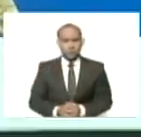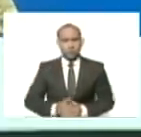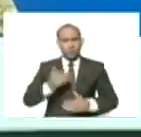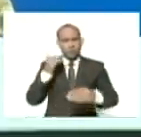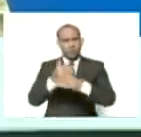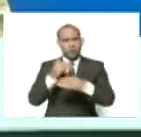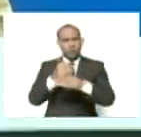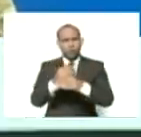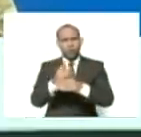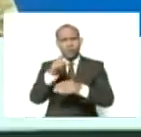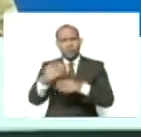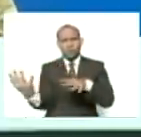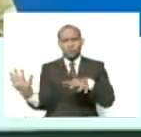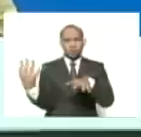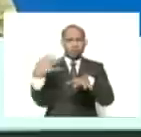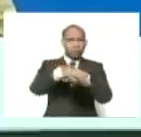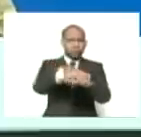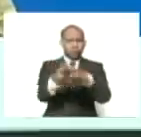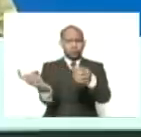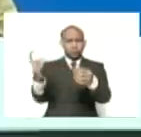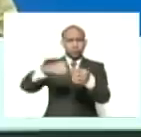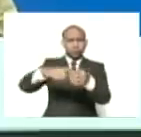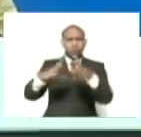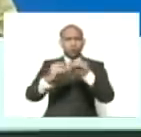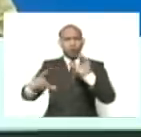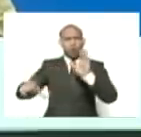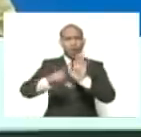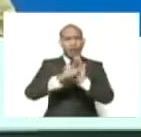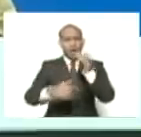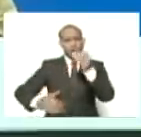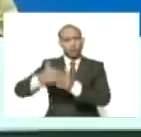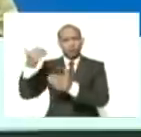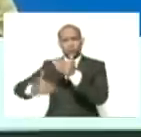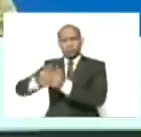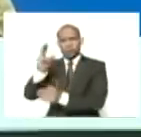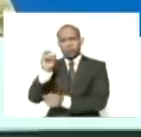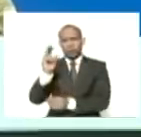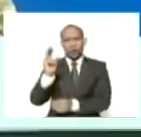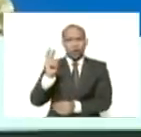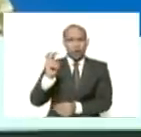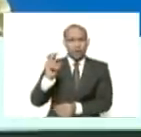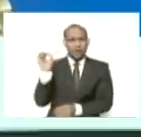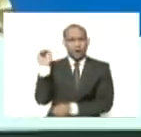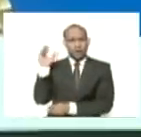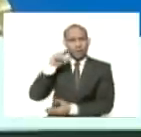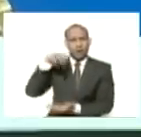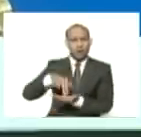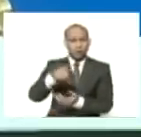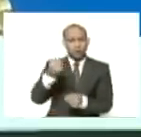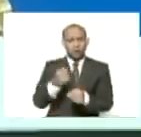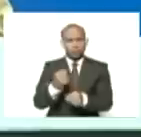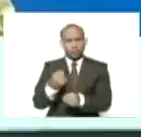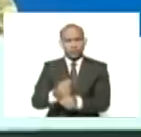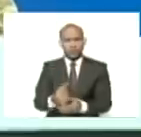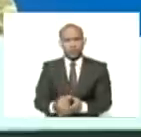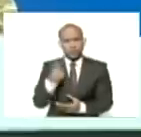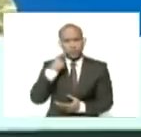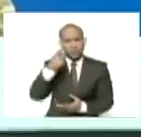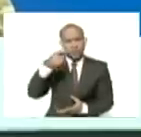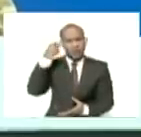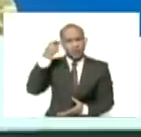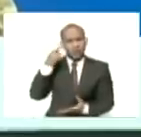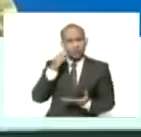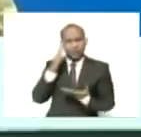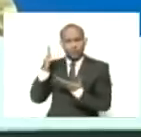Igualmente su incorporación en todas las leyes nuevas que la Asamblea Nacional está trabajando. Vamos a ver un video